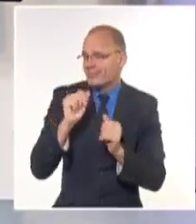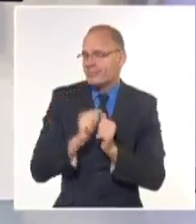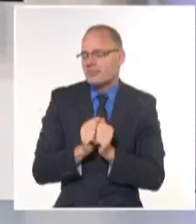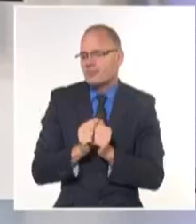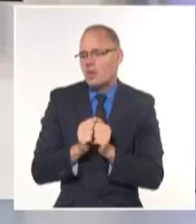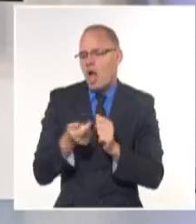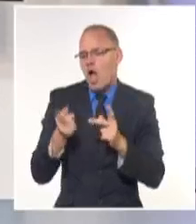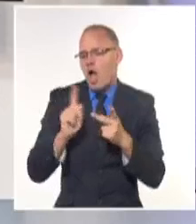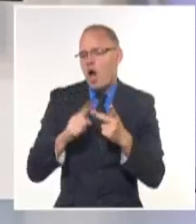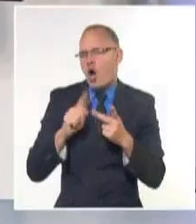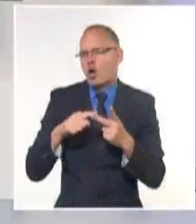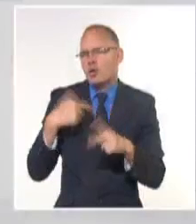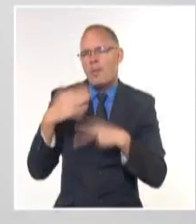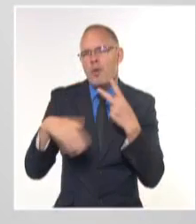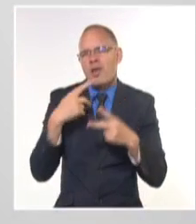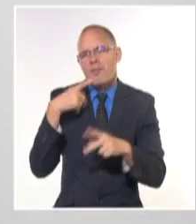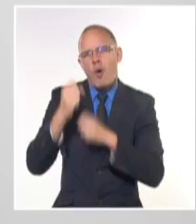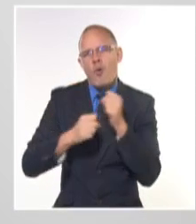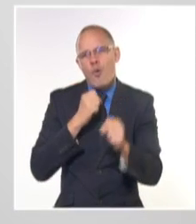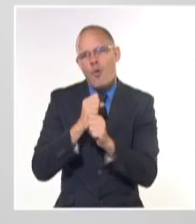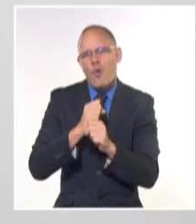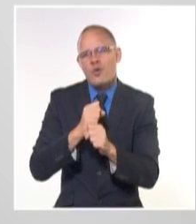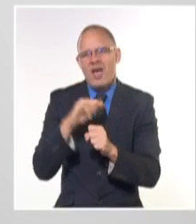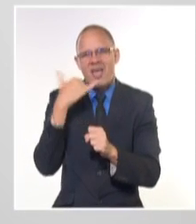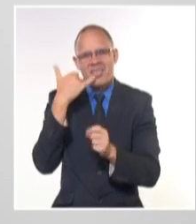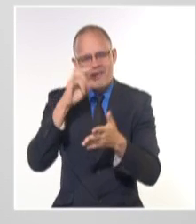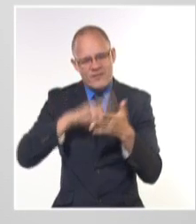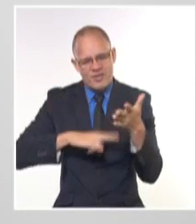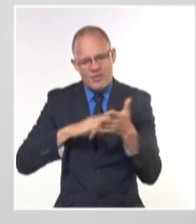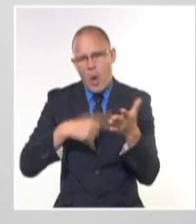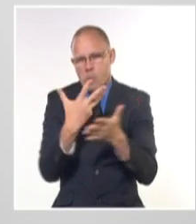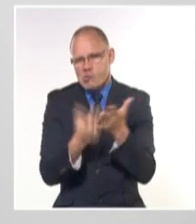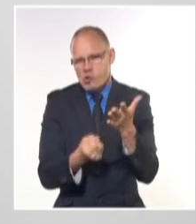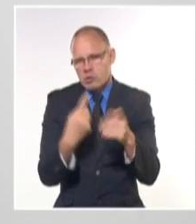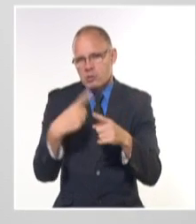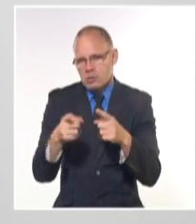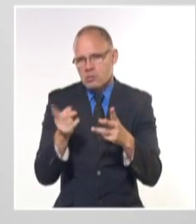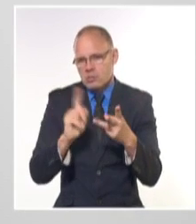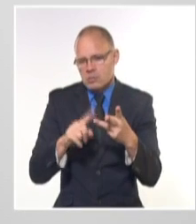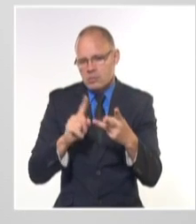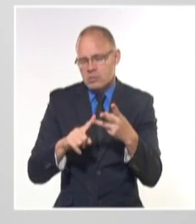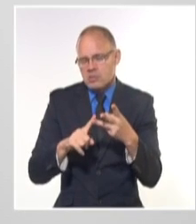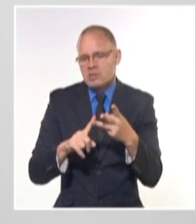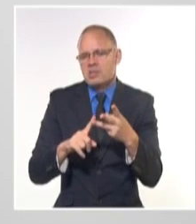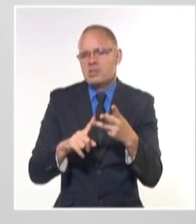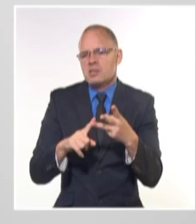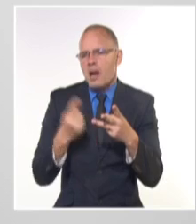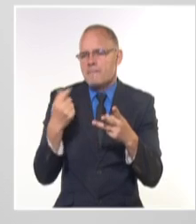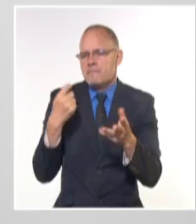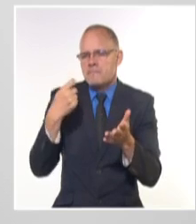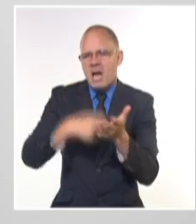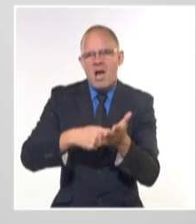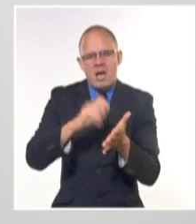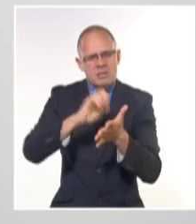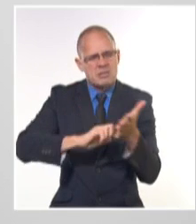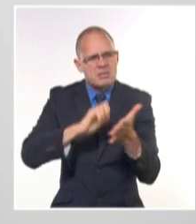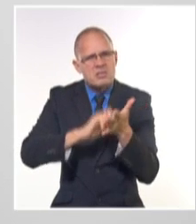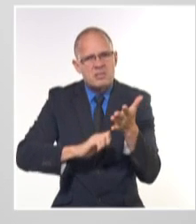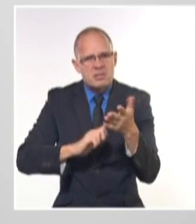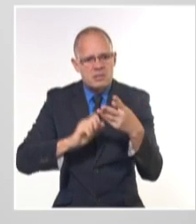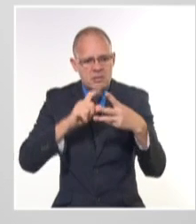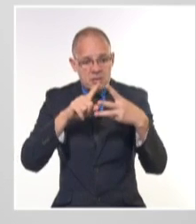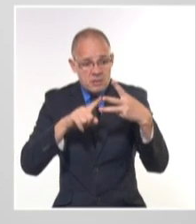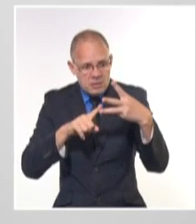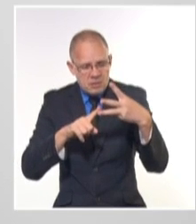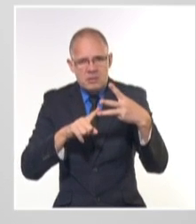a la bancarización, a los impuestos. Voy a dejar todo eso para el programa de radio. Ustedes lo están viendo ahí, cómo fueron a más de 4.000